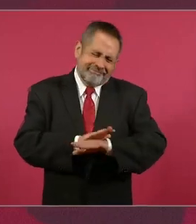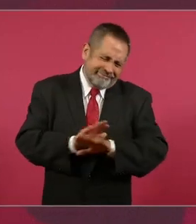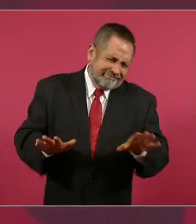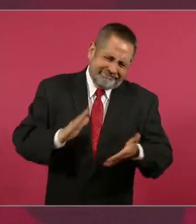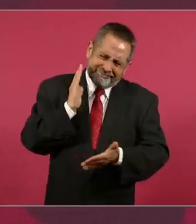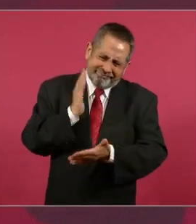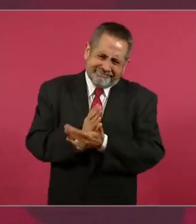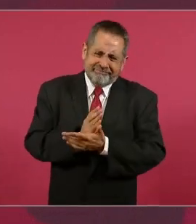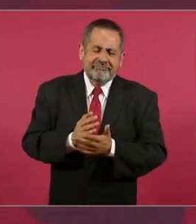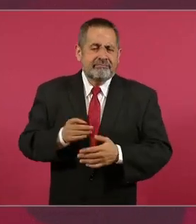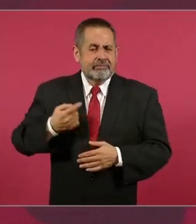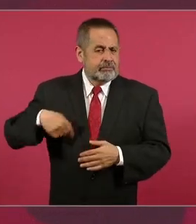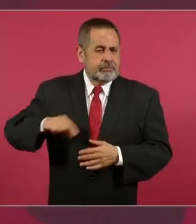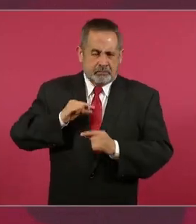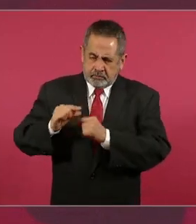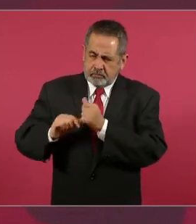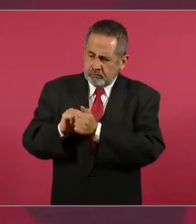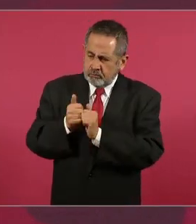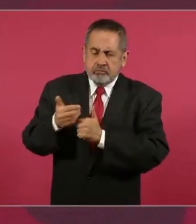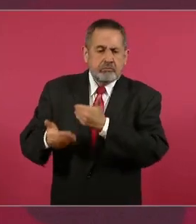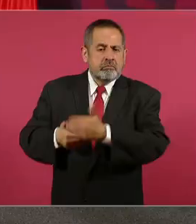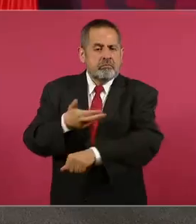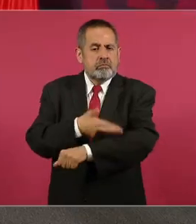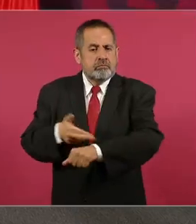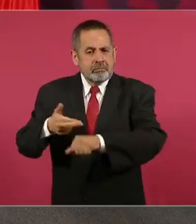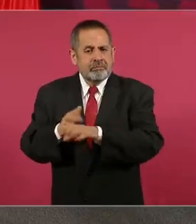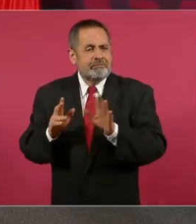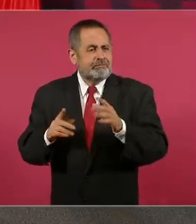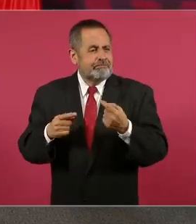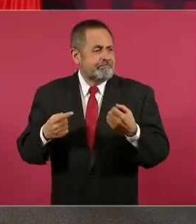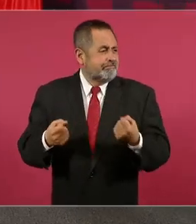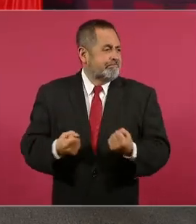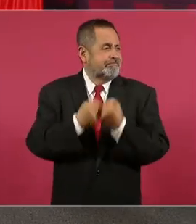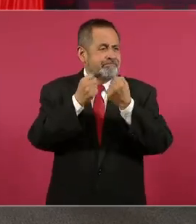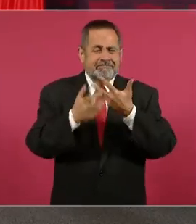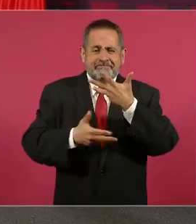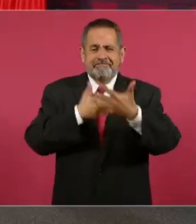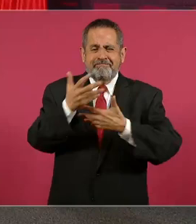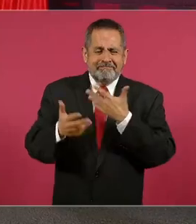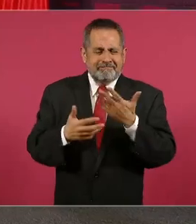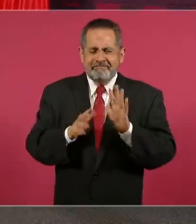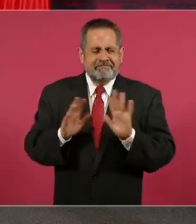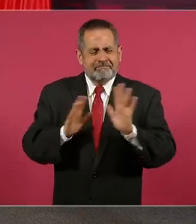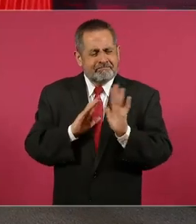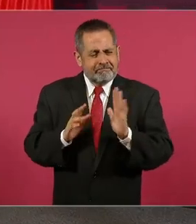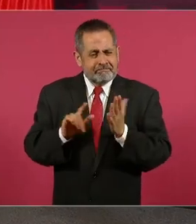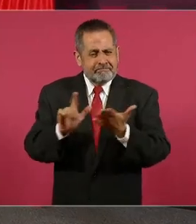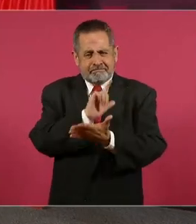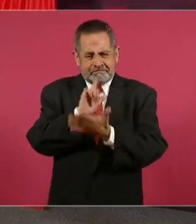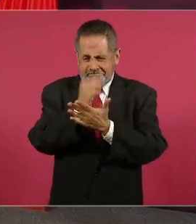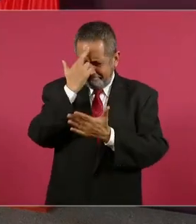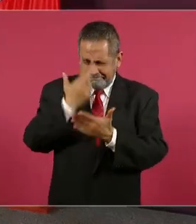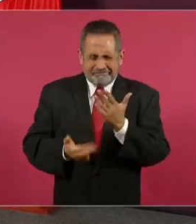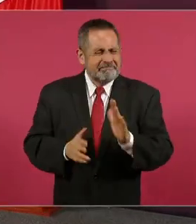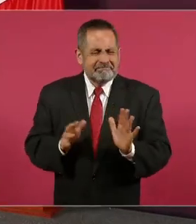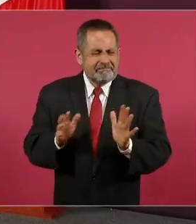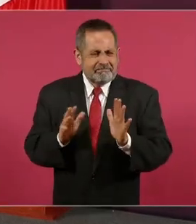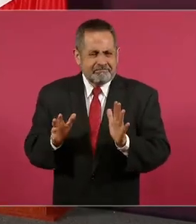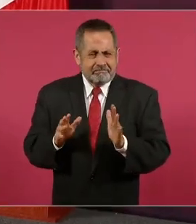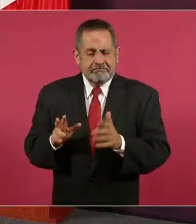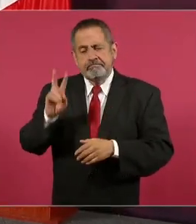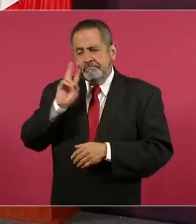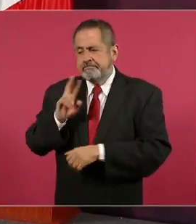poco a poco, sin violentar el marco legal, en la medida de